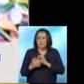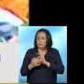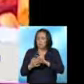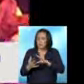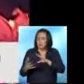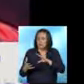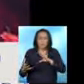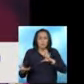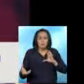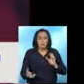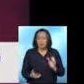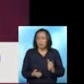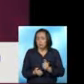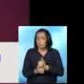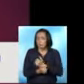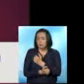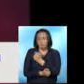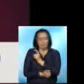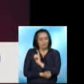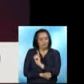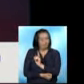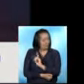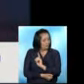sin tu amor no me vive.